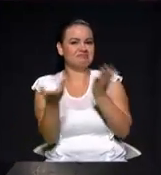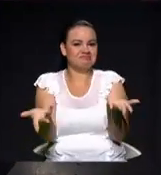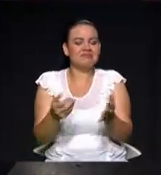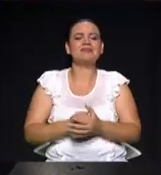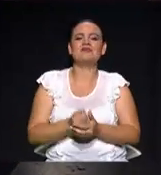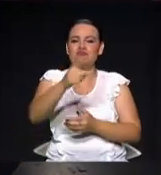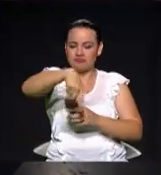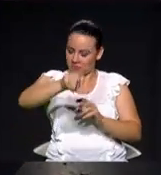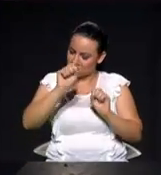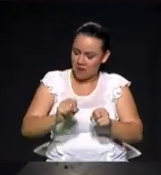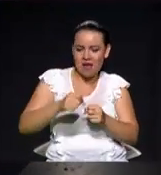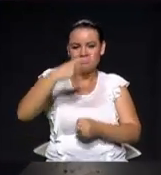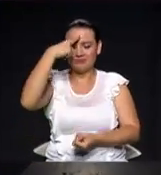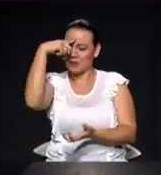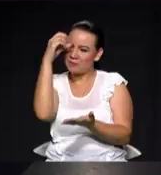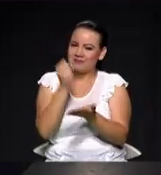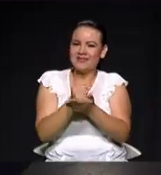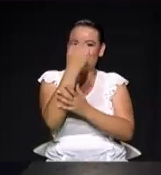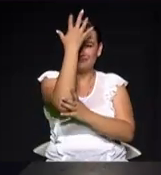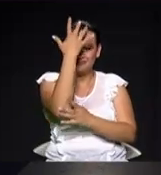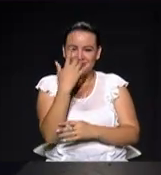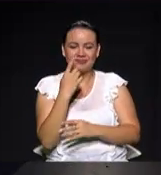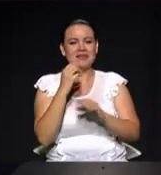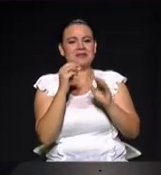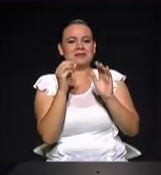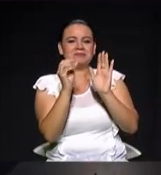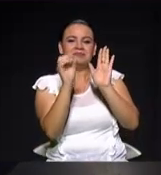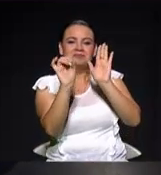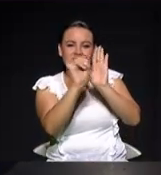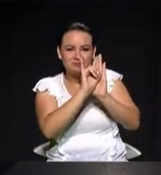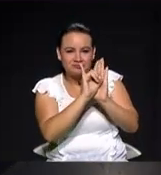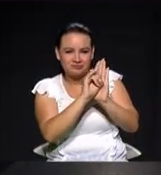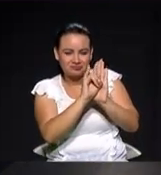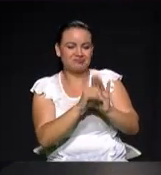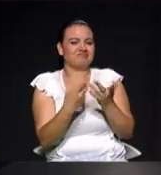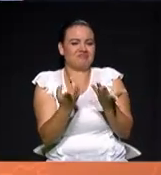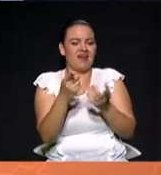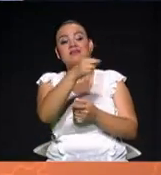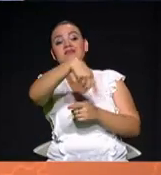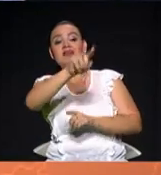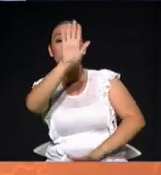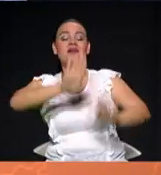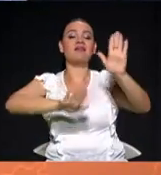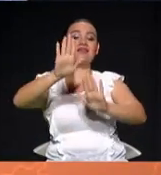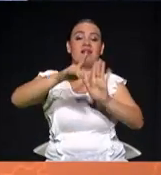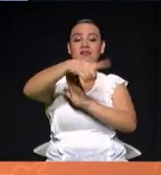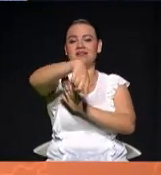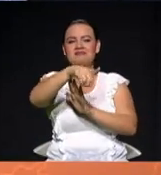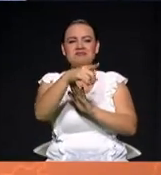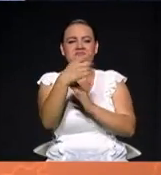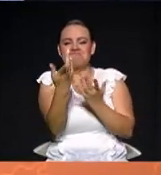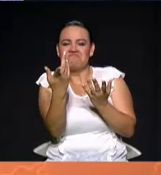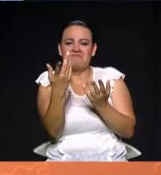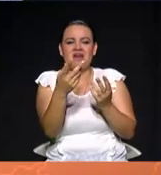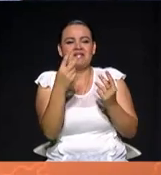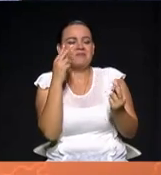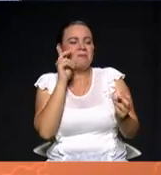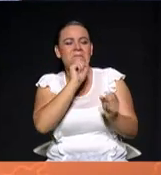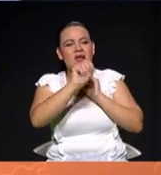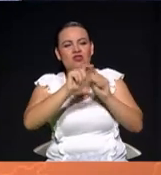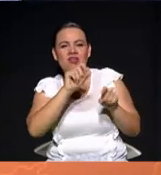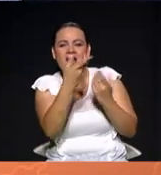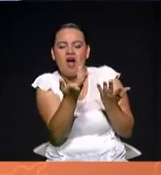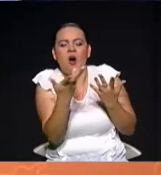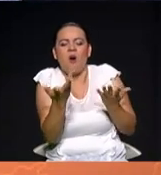opinando a través de las redes sociales estamos con los candidatos a la alcaldía de medellín conociendo sus principales propuestas y precisamente natalia pasamos